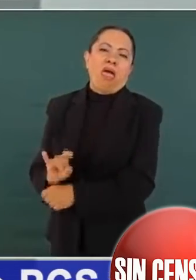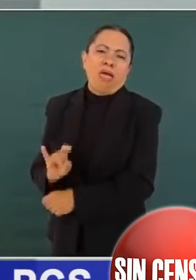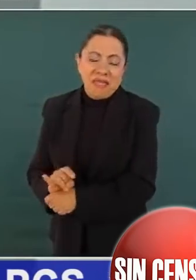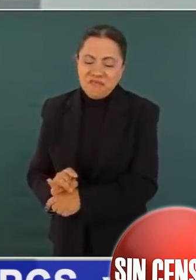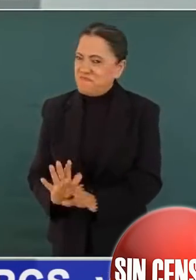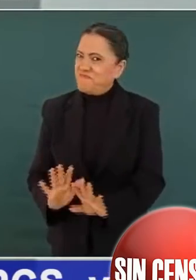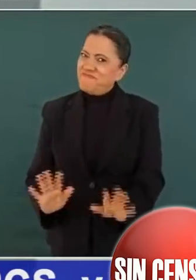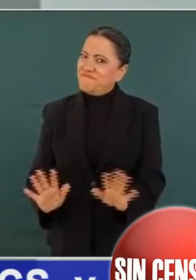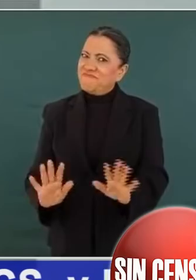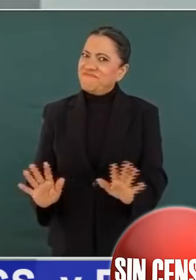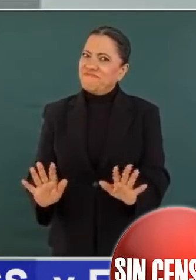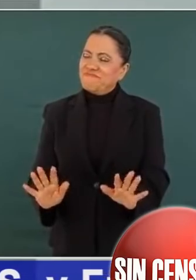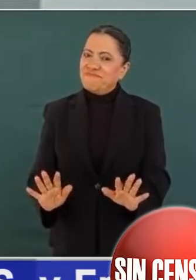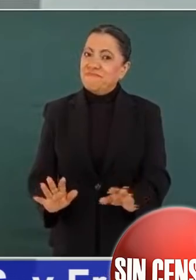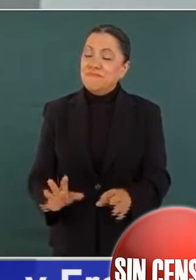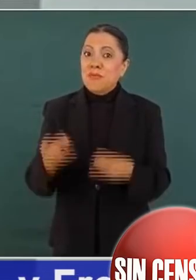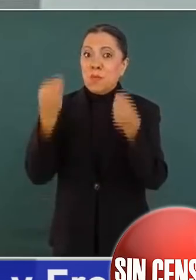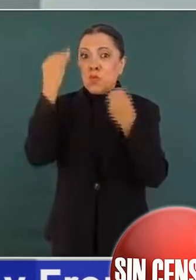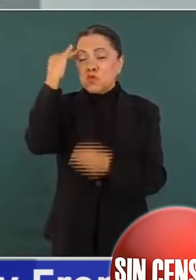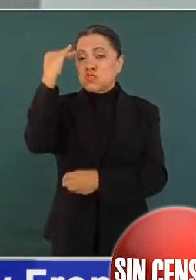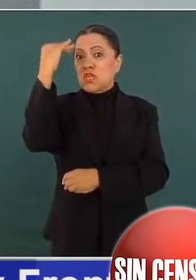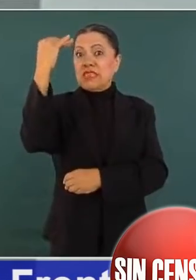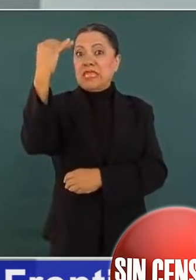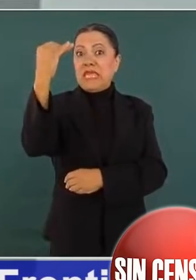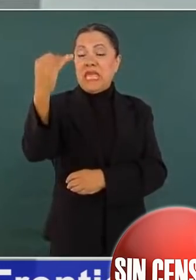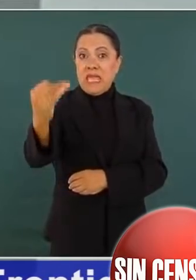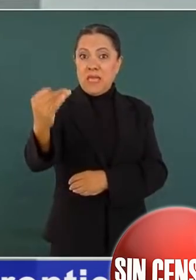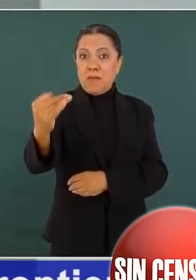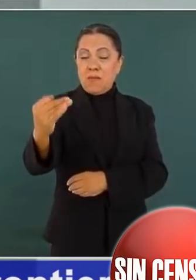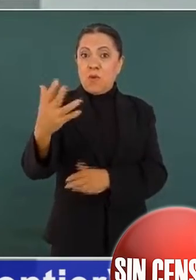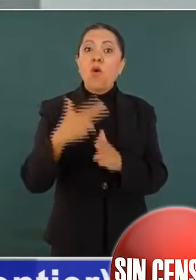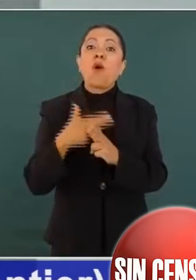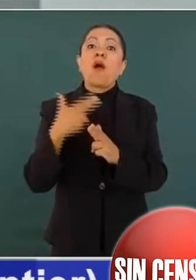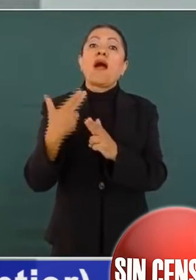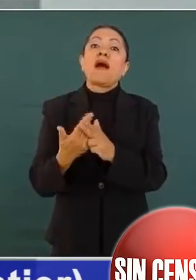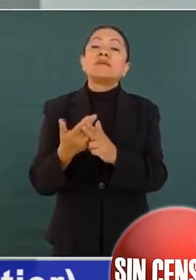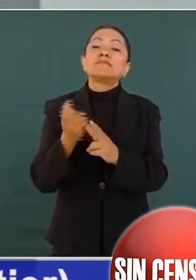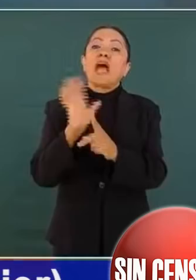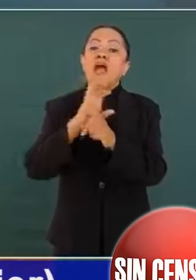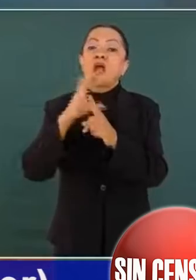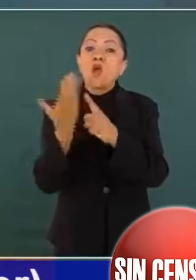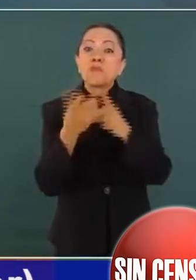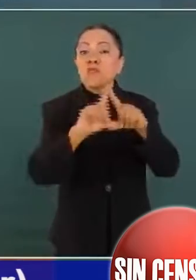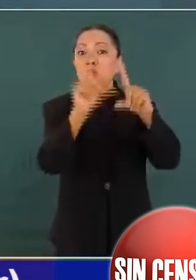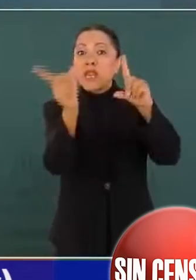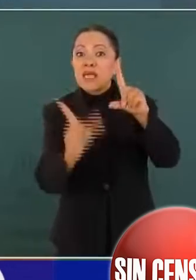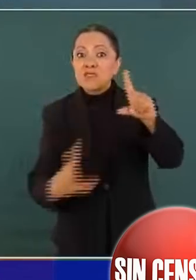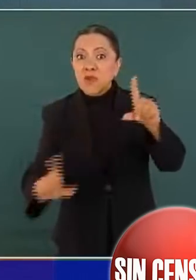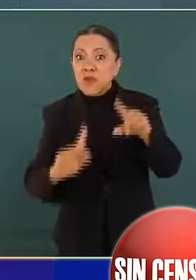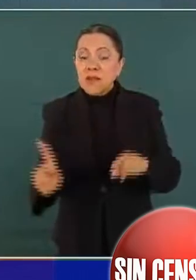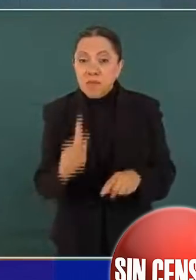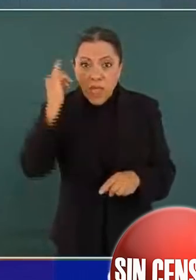Durante mucho tiempo, hasta la Comisión Nacional de Pueblos Indígenas estaba